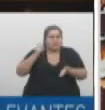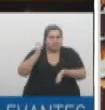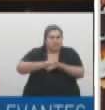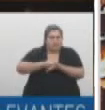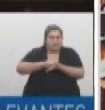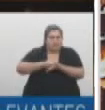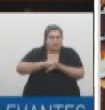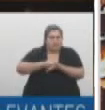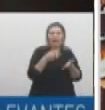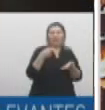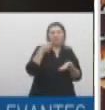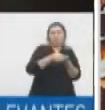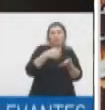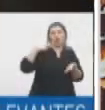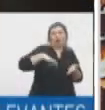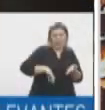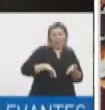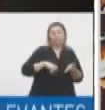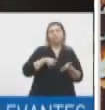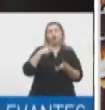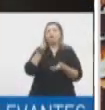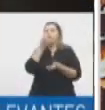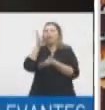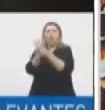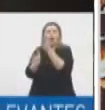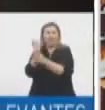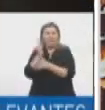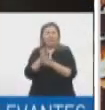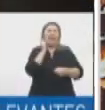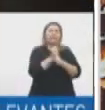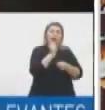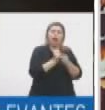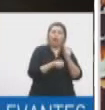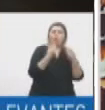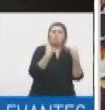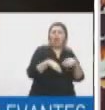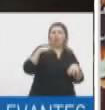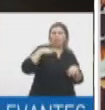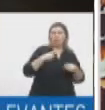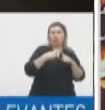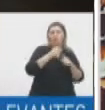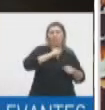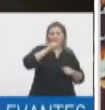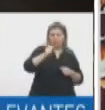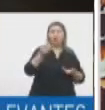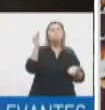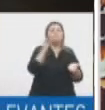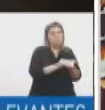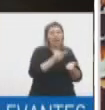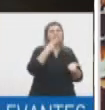acuerdos necesarios para que esto se diera pero hay que ver porque en esto también ent en juego Jorge lo que vos comentabas al principio